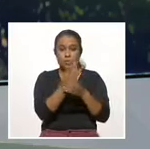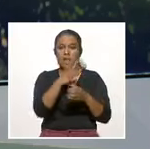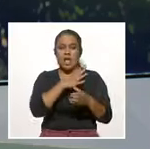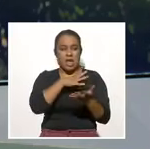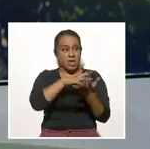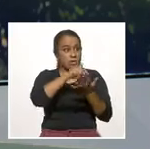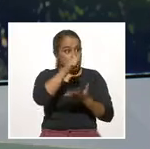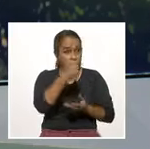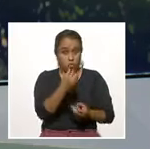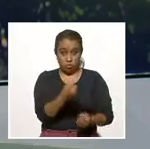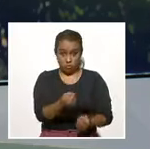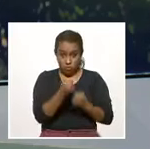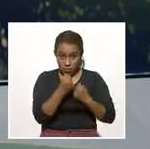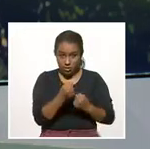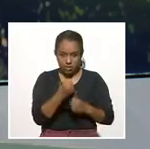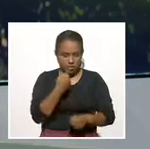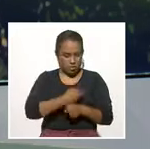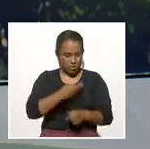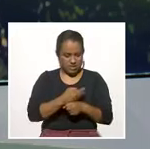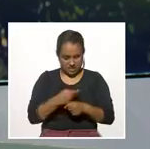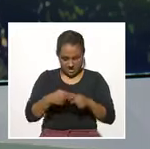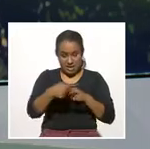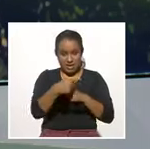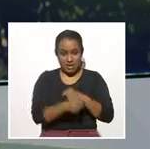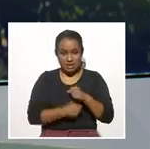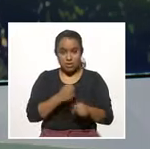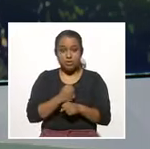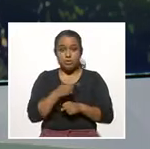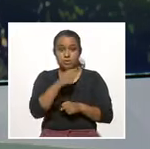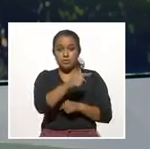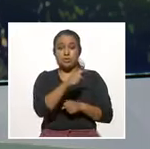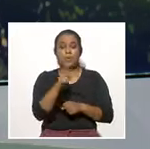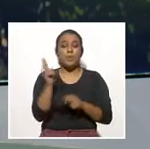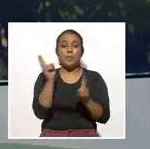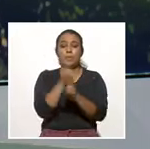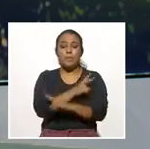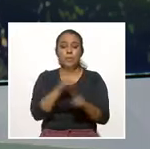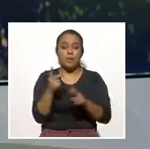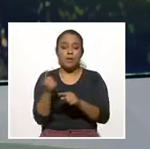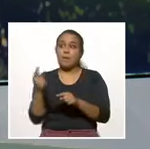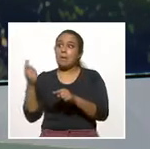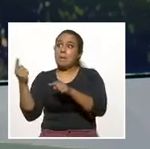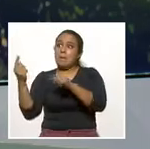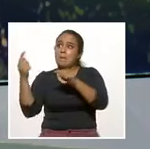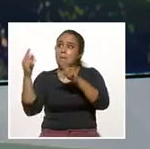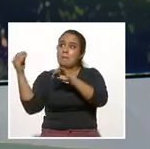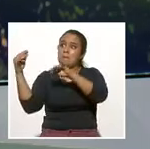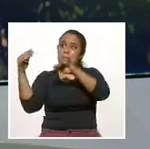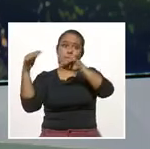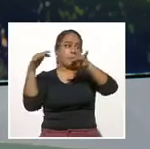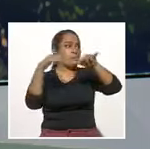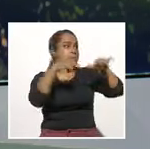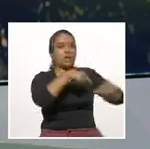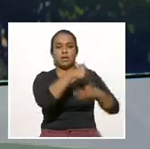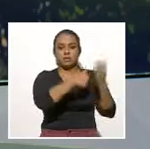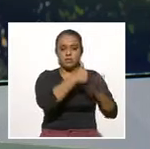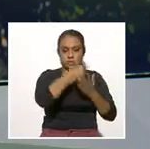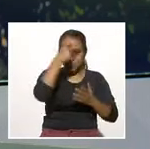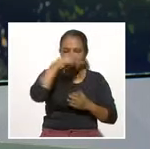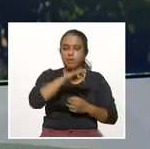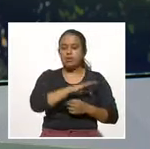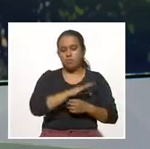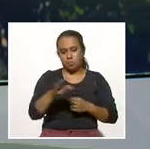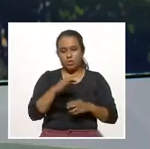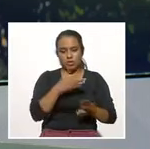ceniza altos, y en esta época del año, la velocidad o los vientos se vienen hacia la Ciudad de México y pudieran afectarnos severamente a